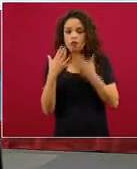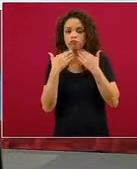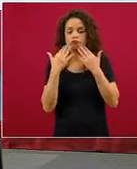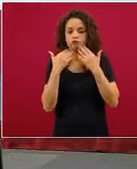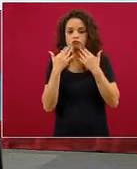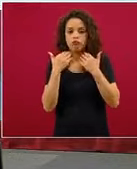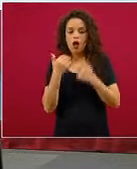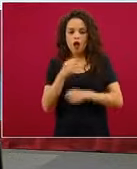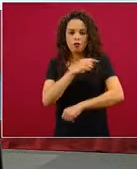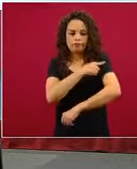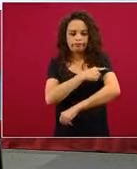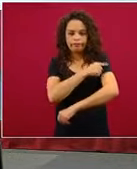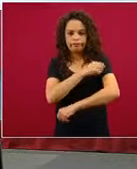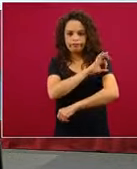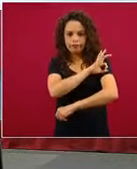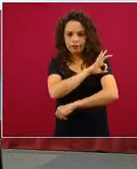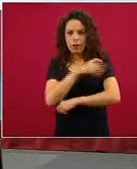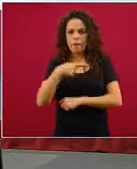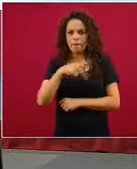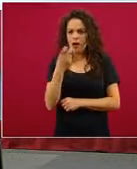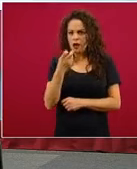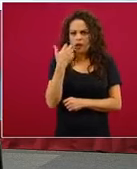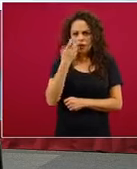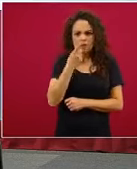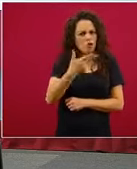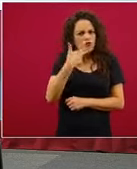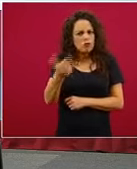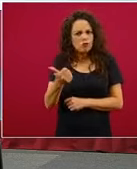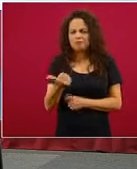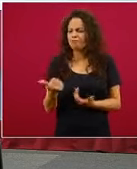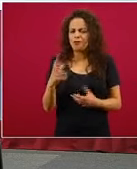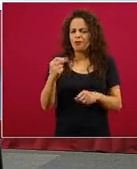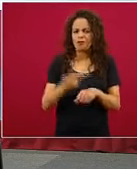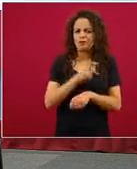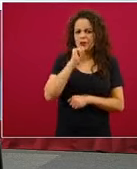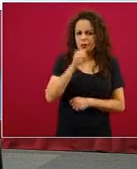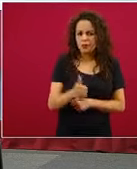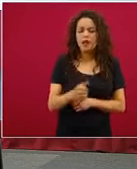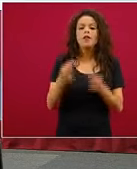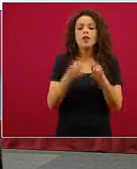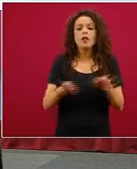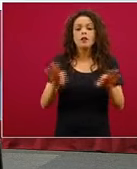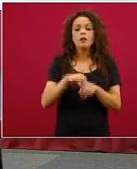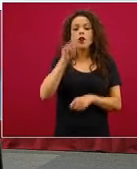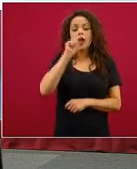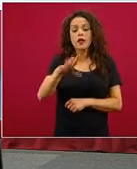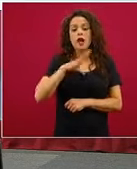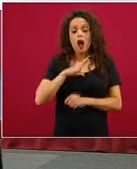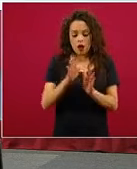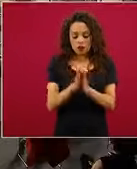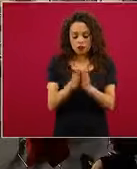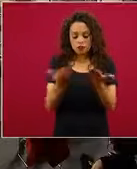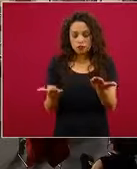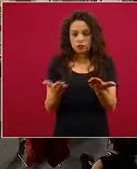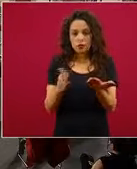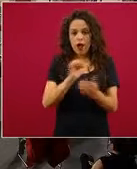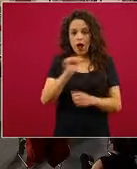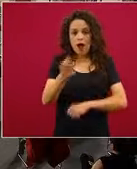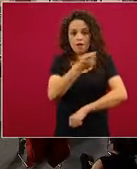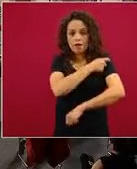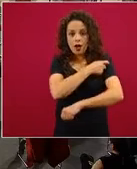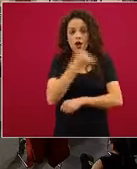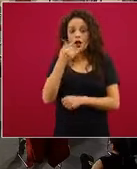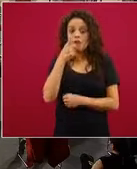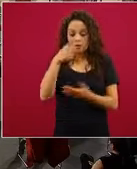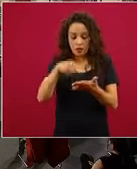¿ok? Ojo. Entonces, ¿qué es lo importante? Tener mi cartilla y que en mi cartilla diga que me colocaron la vacuna, si soy